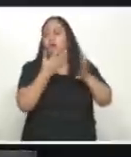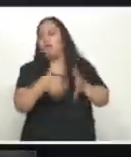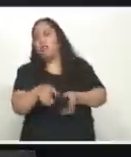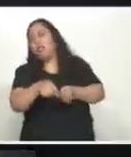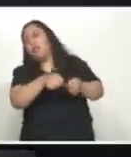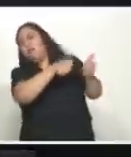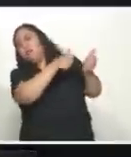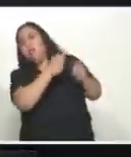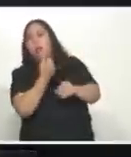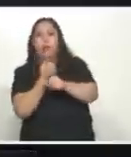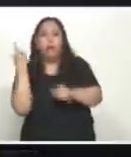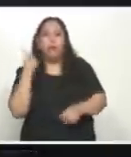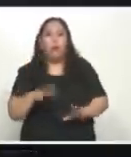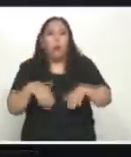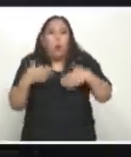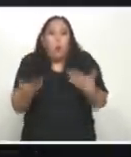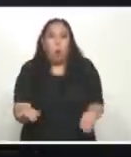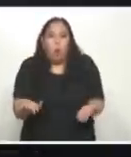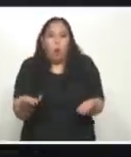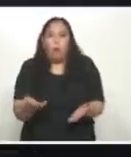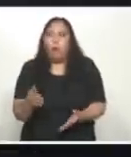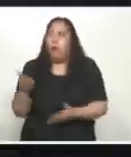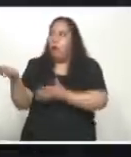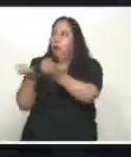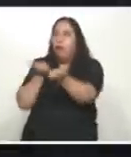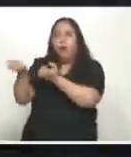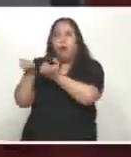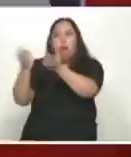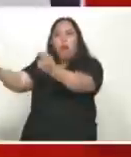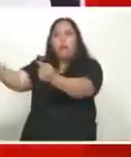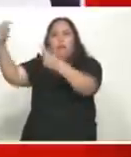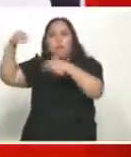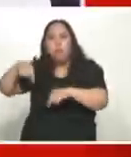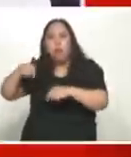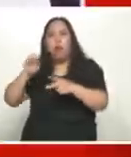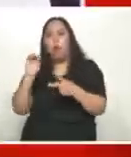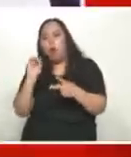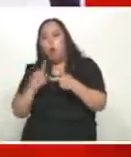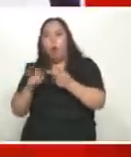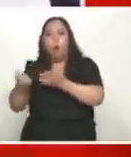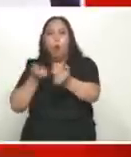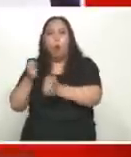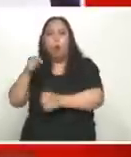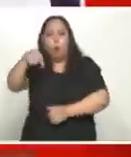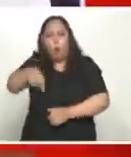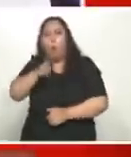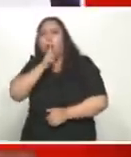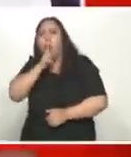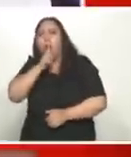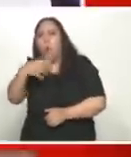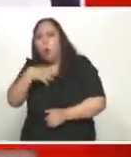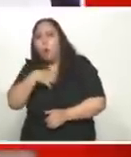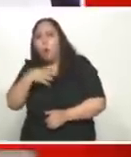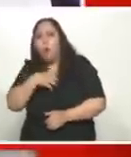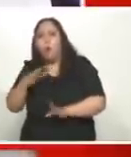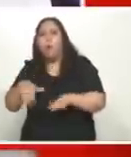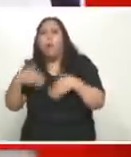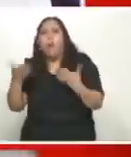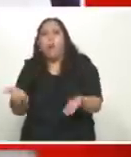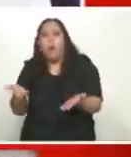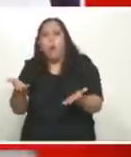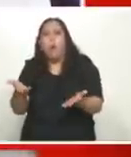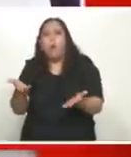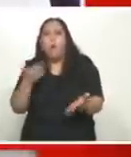la inversión si no hay construido un Estado de Derecho que te pueda asegurar esa